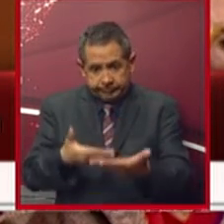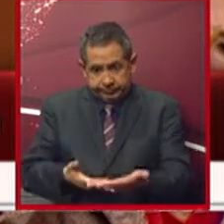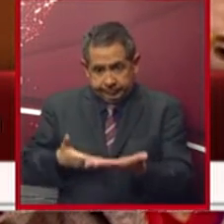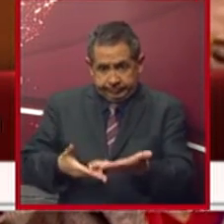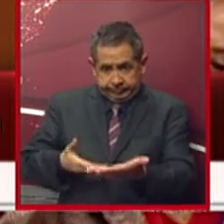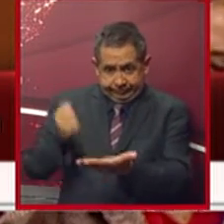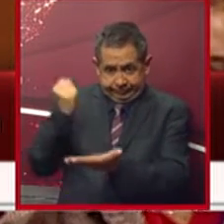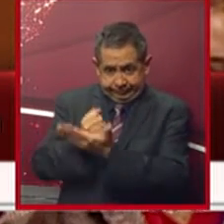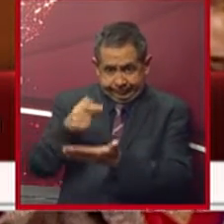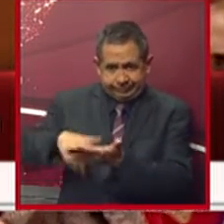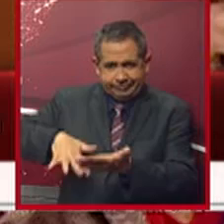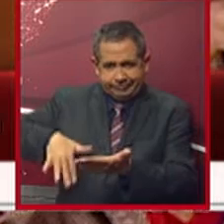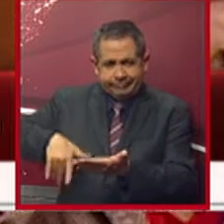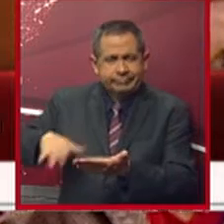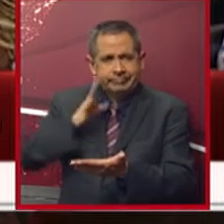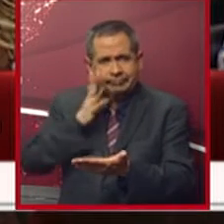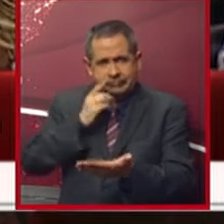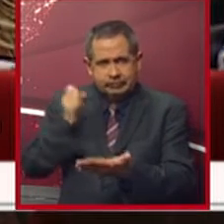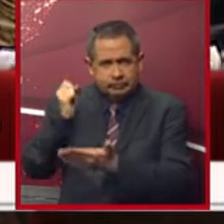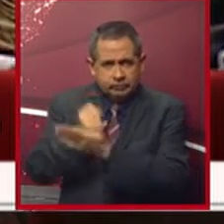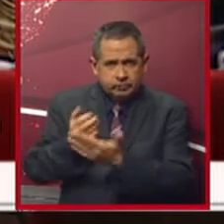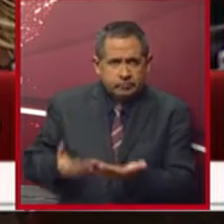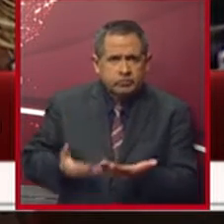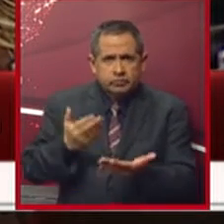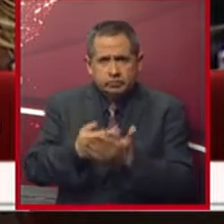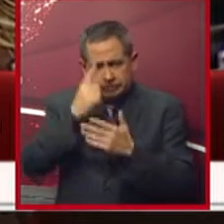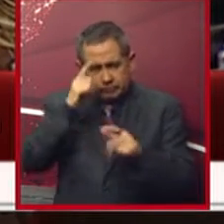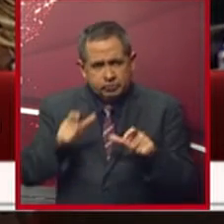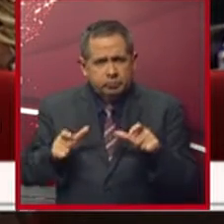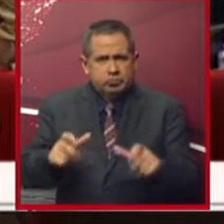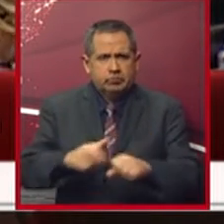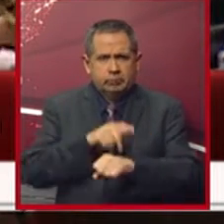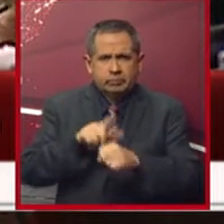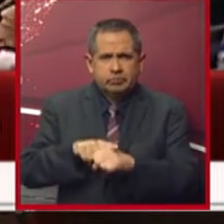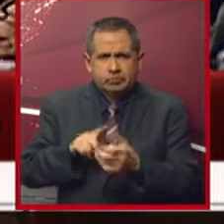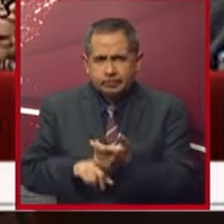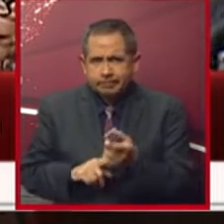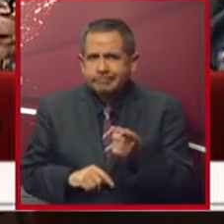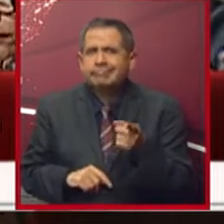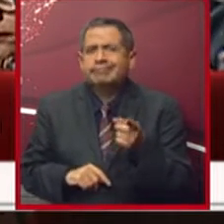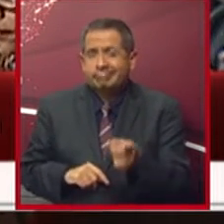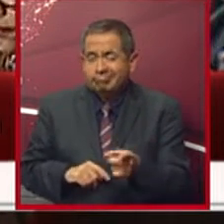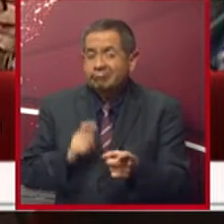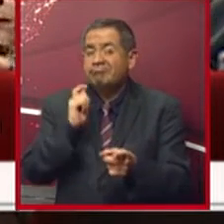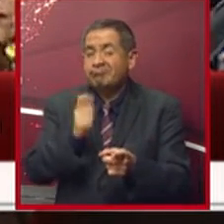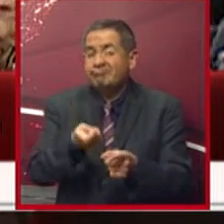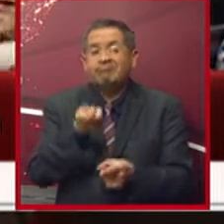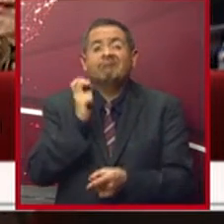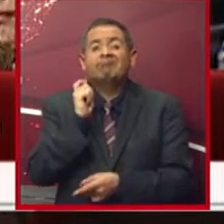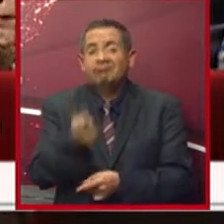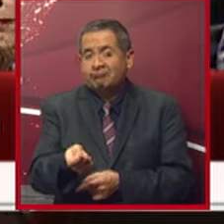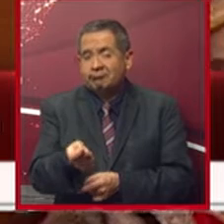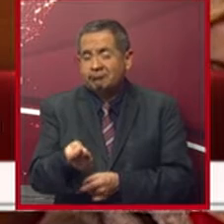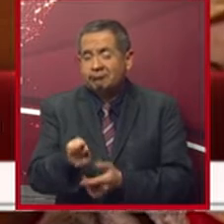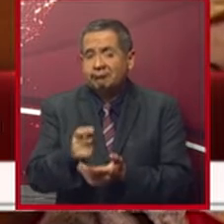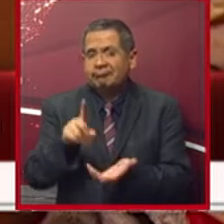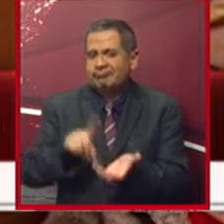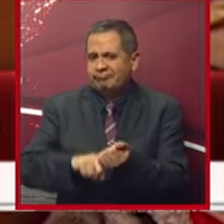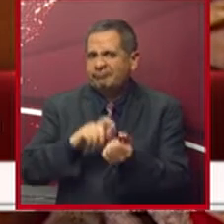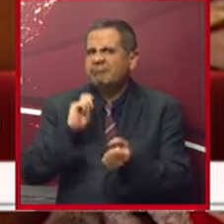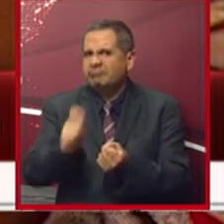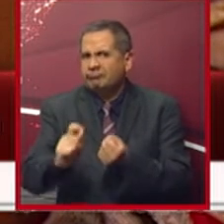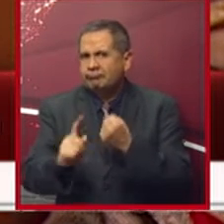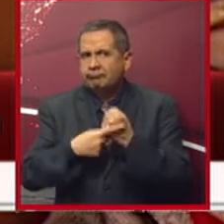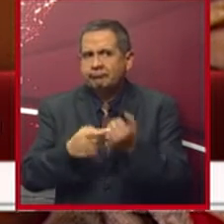de Puntos Constitucionales de la Cámara de Diputados para crear la Guardia Nacional sí implica la constitucionalización de la militarización del